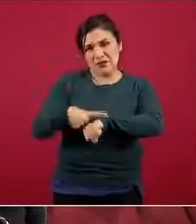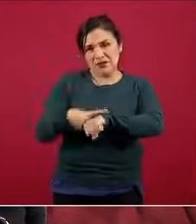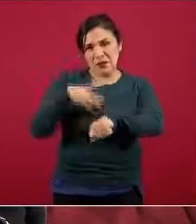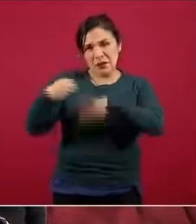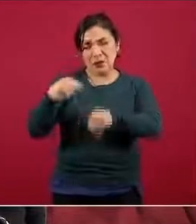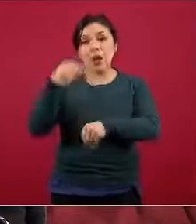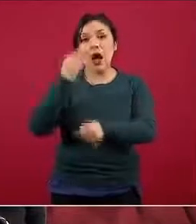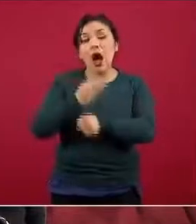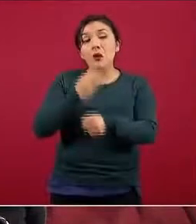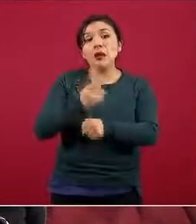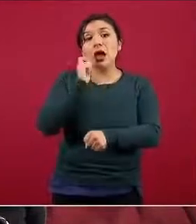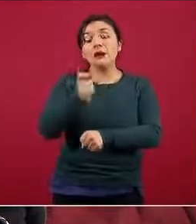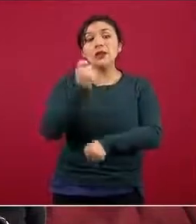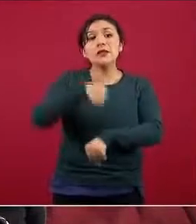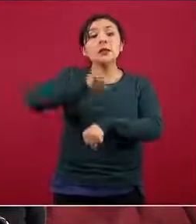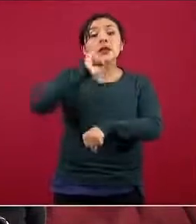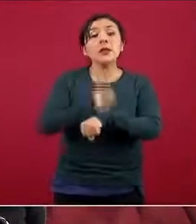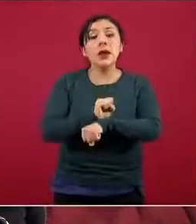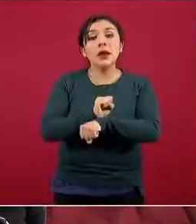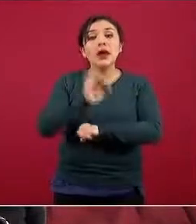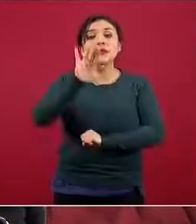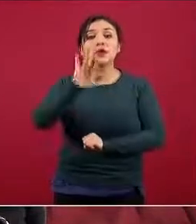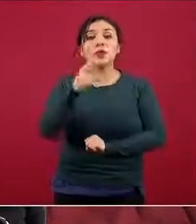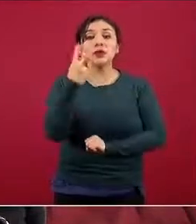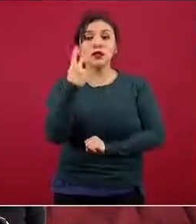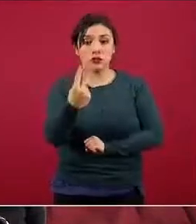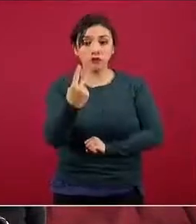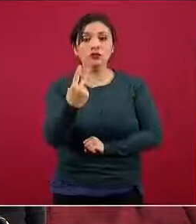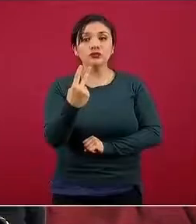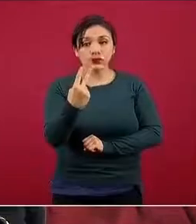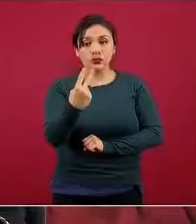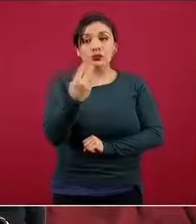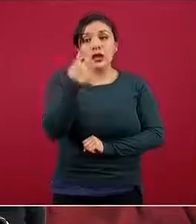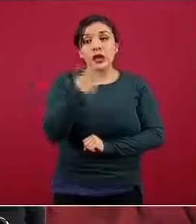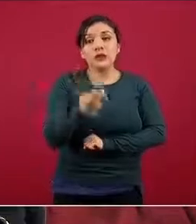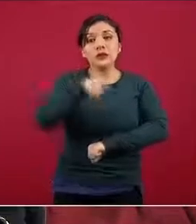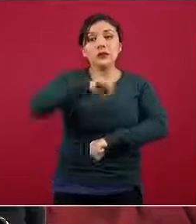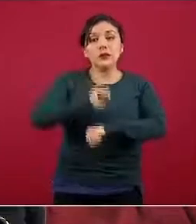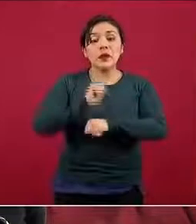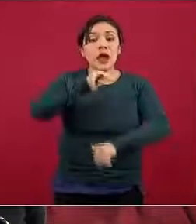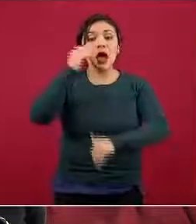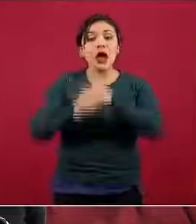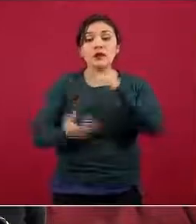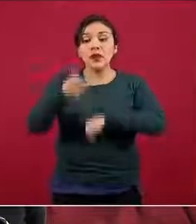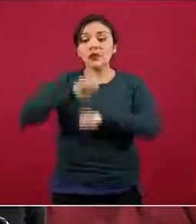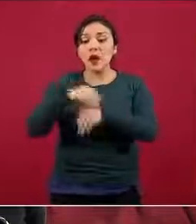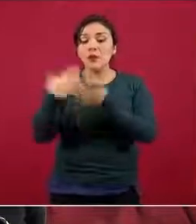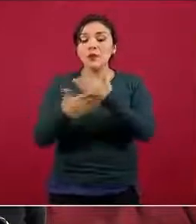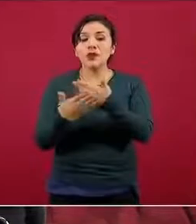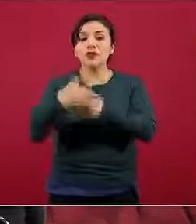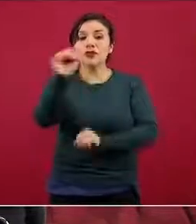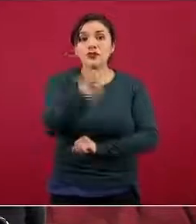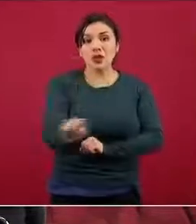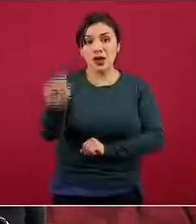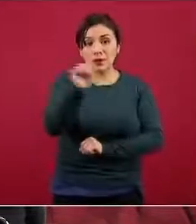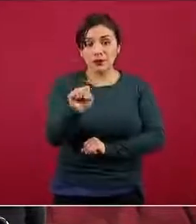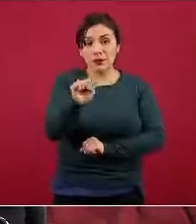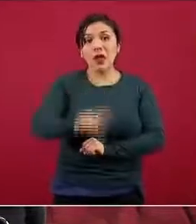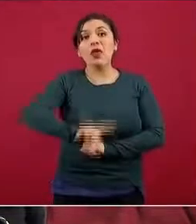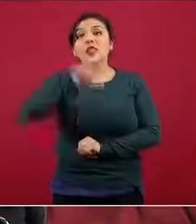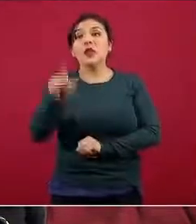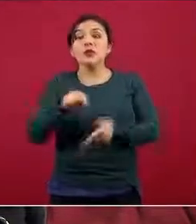epidemiológicas. Actualmente estamos en la semana 52, esta semana terminará el día sábado y el día